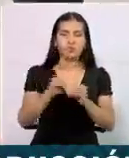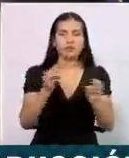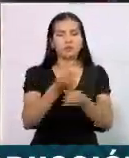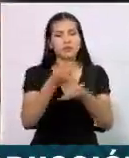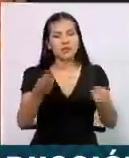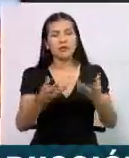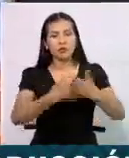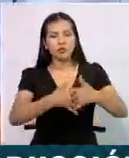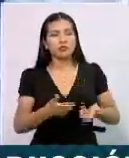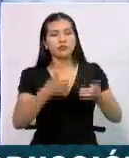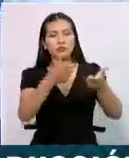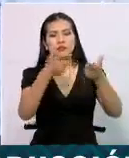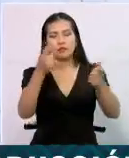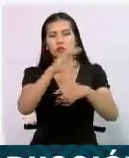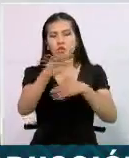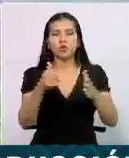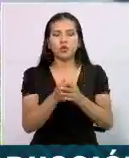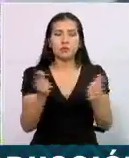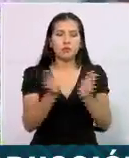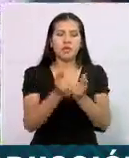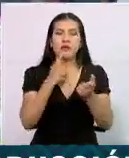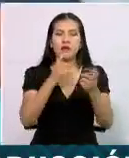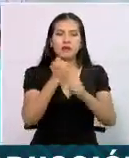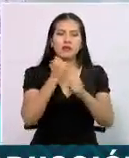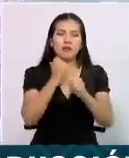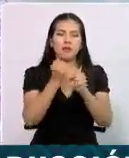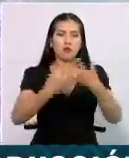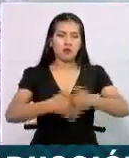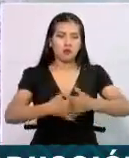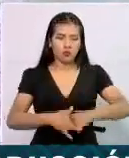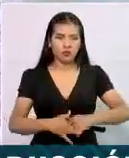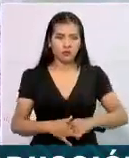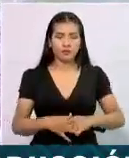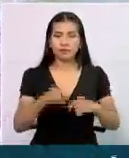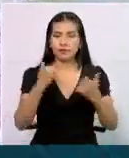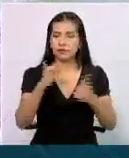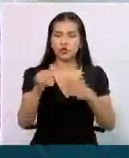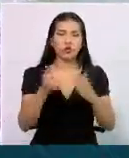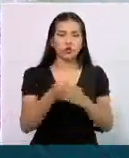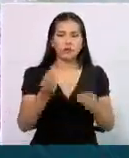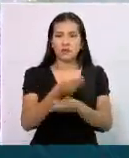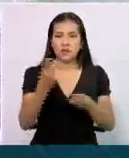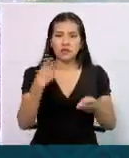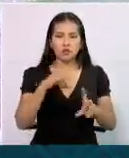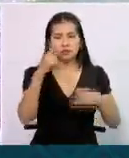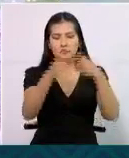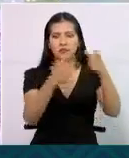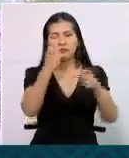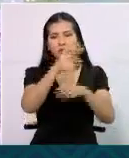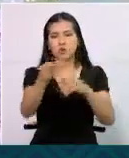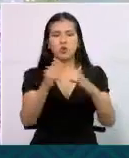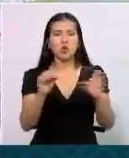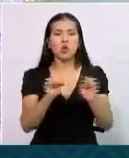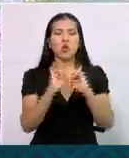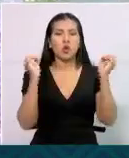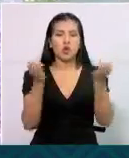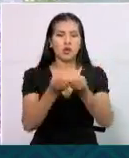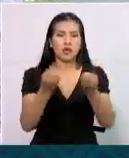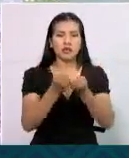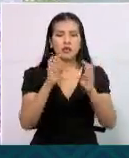pequeños productores en el municipio de Riberalta. Se la entrega de equipamiento, de herramientas para organizaciones de la